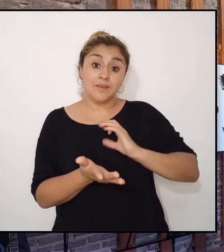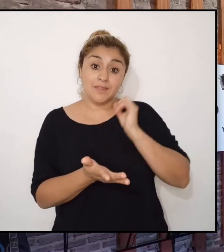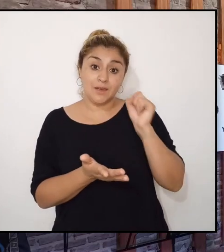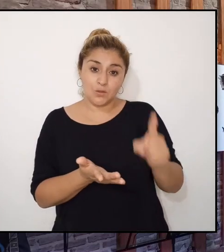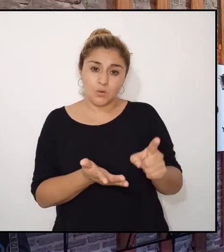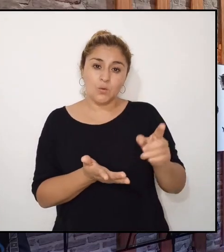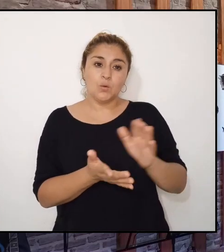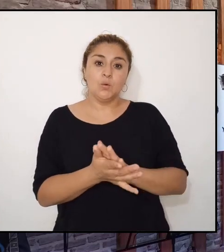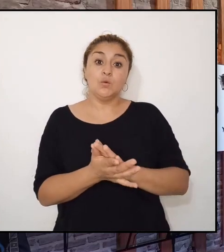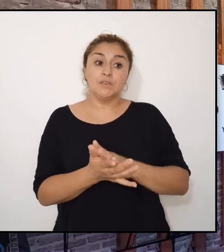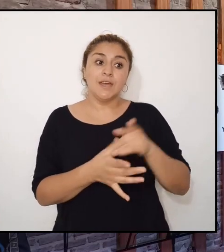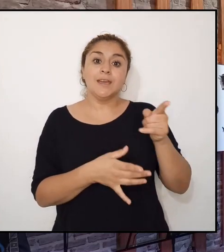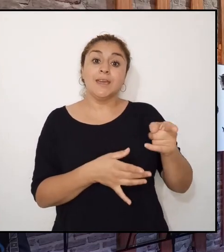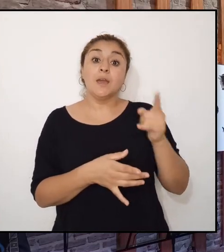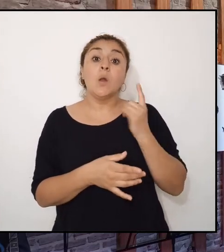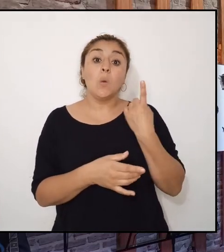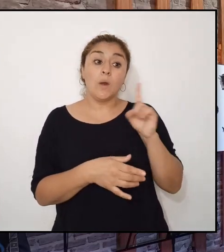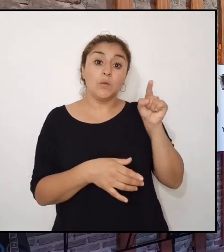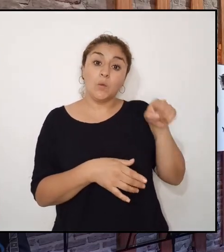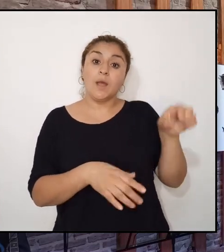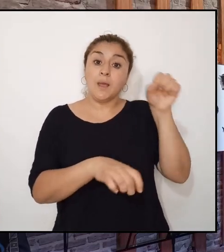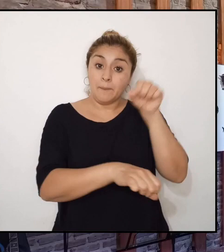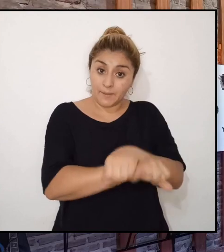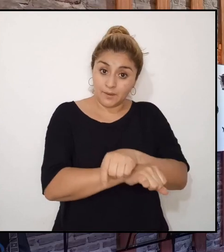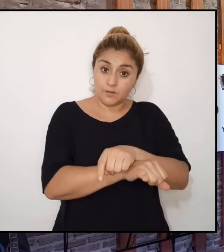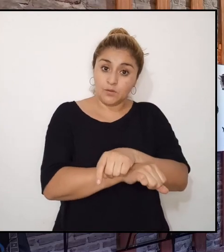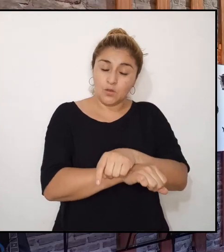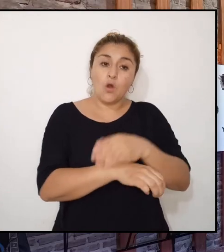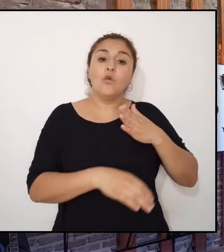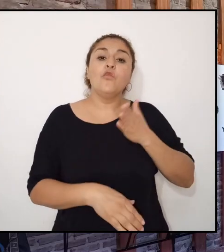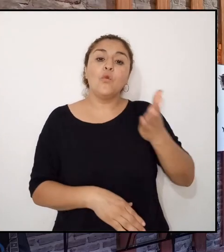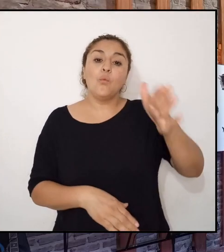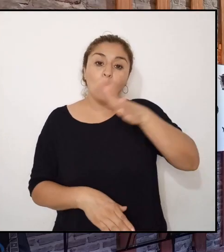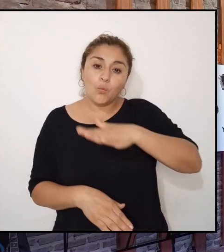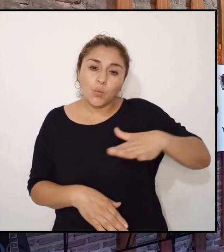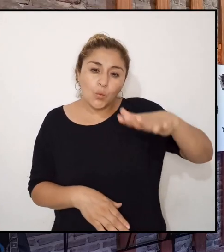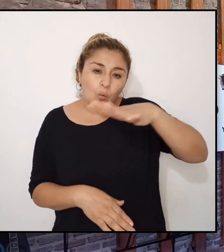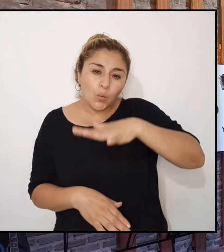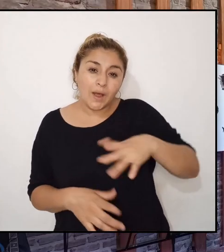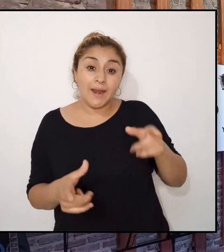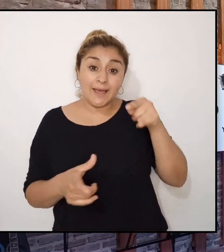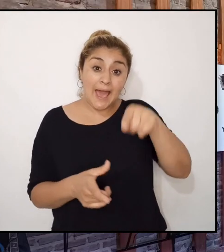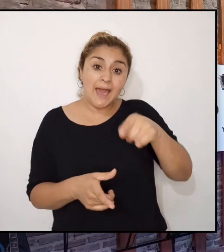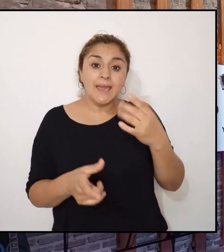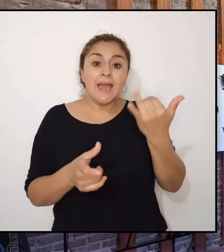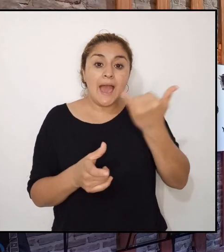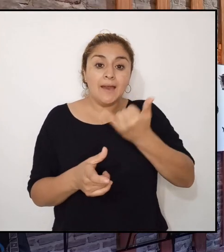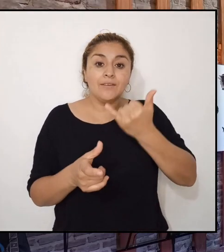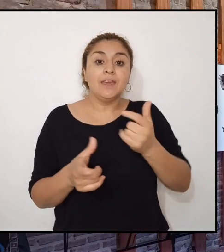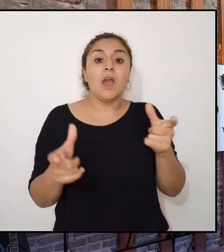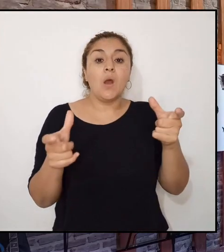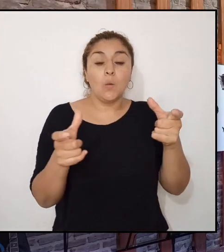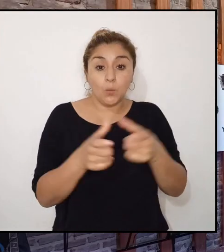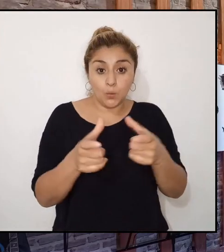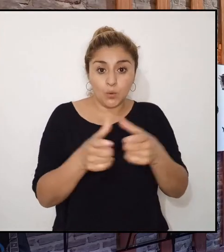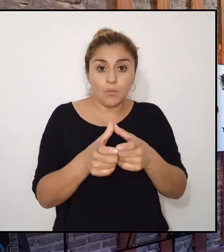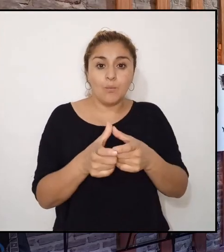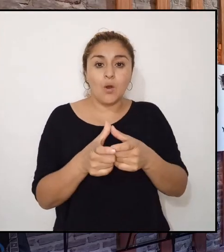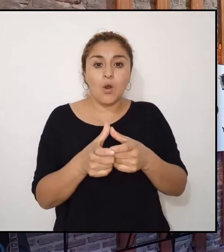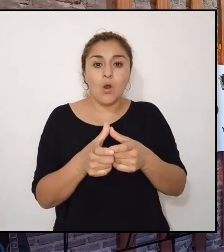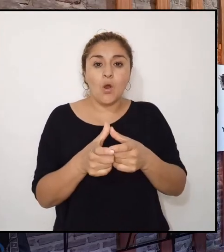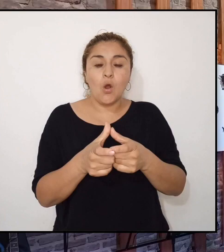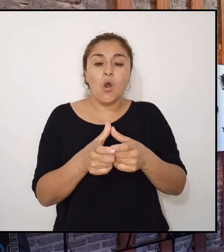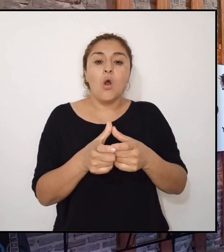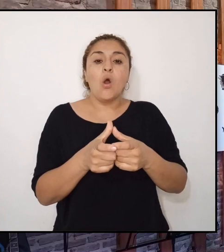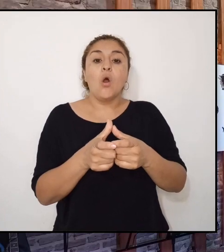lleno de pandillas, y entre ellos había un grupo que eran todos musulmanes. Y cuando él llegó a ese